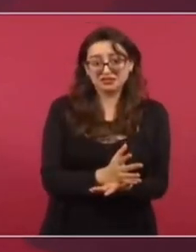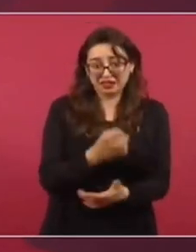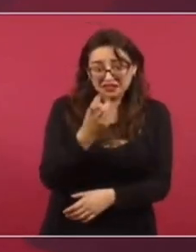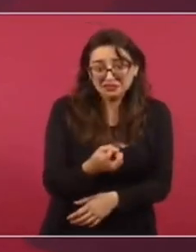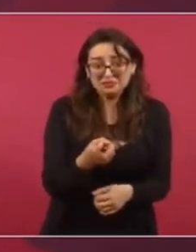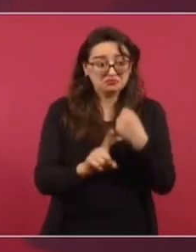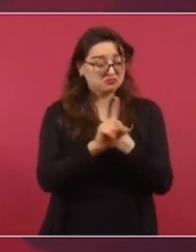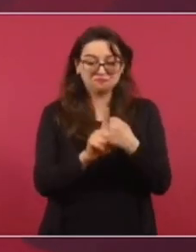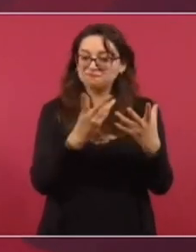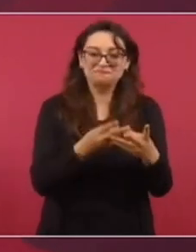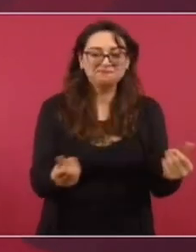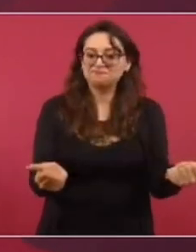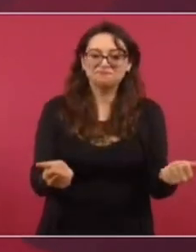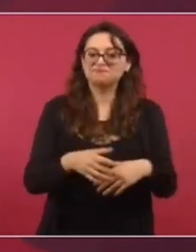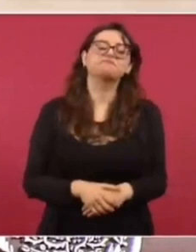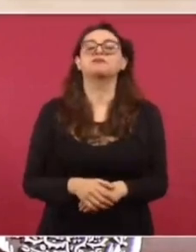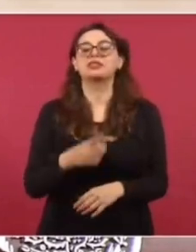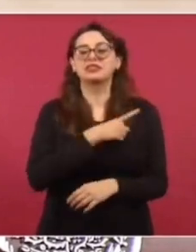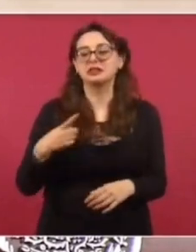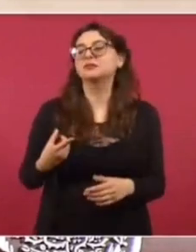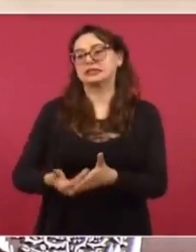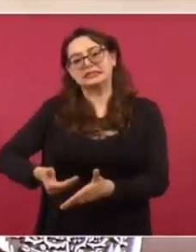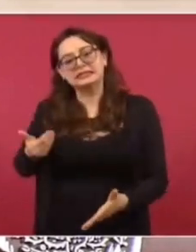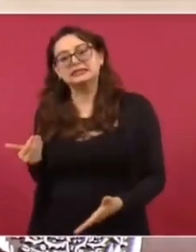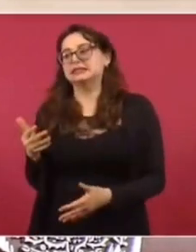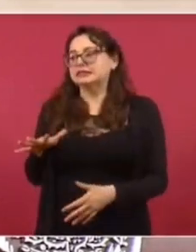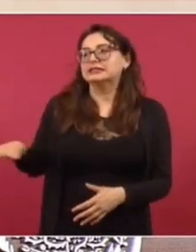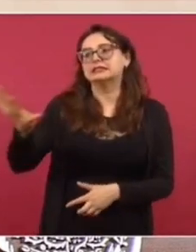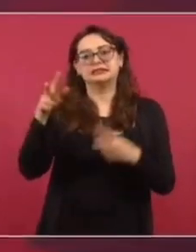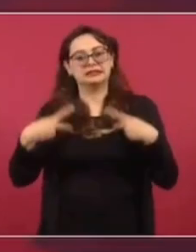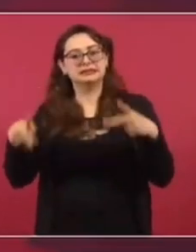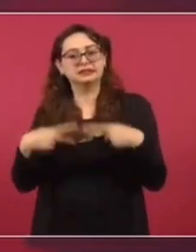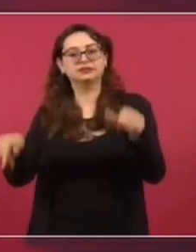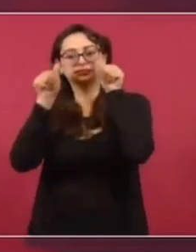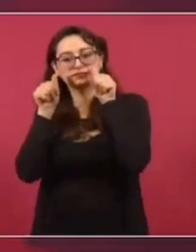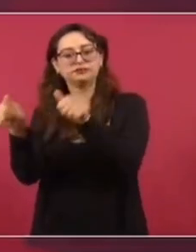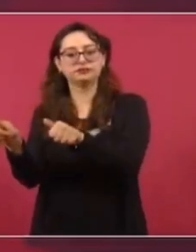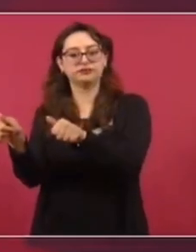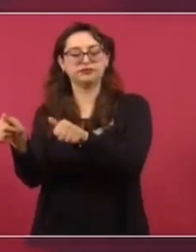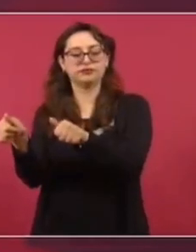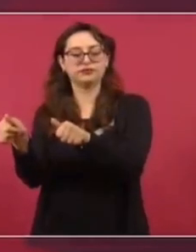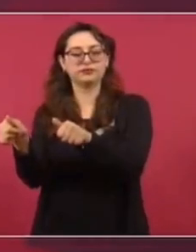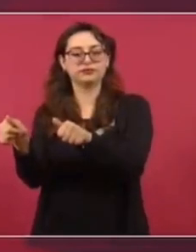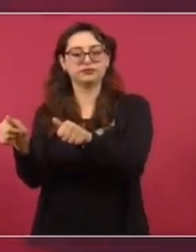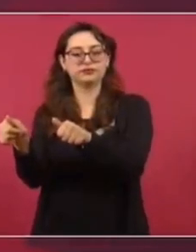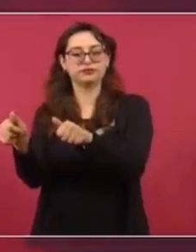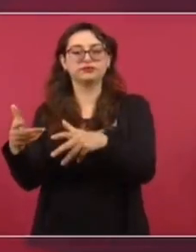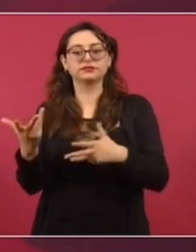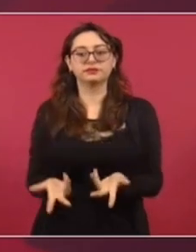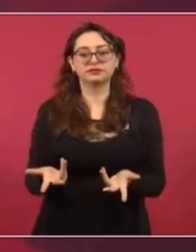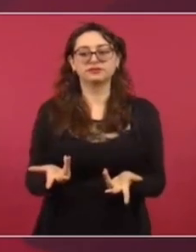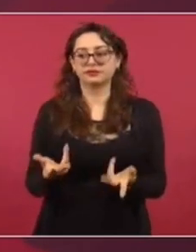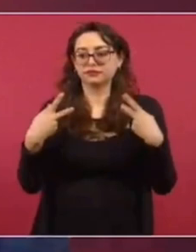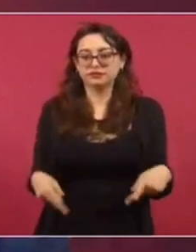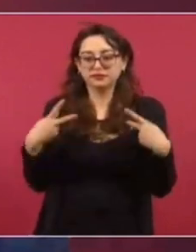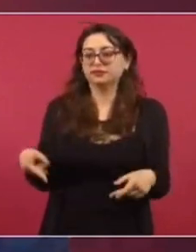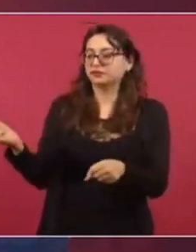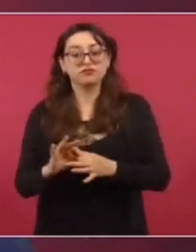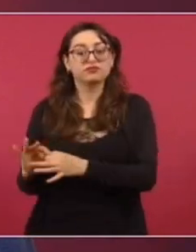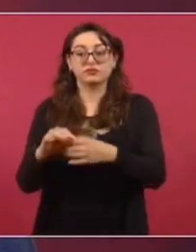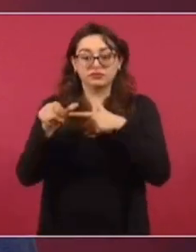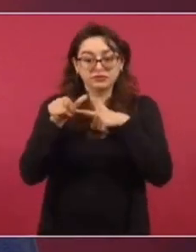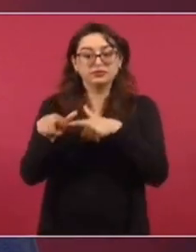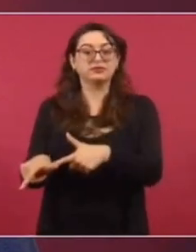hay que atender las causas hay que procurar que no se deje sin oportunidades a la